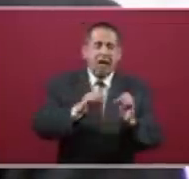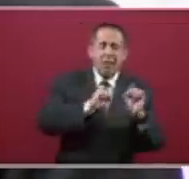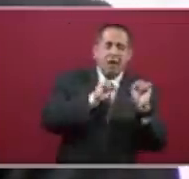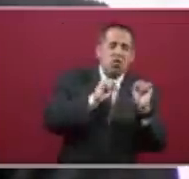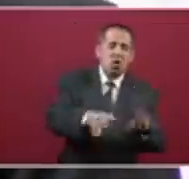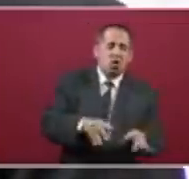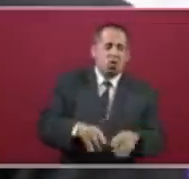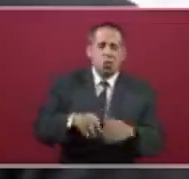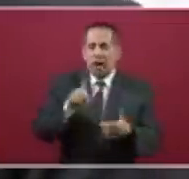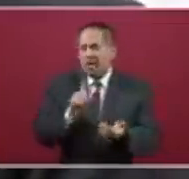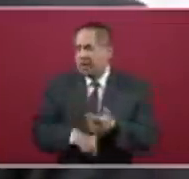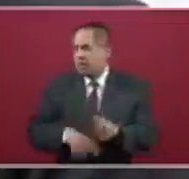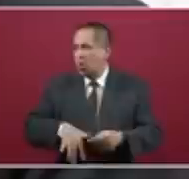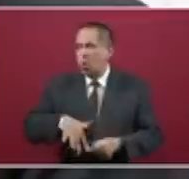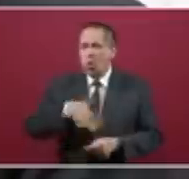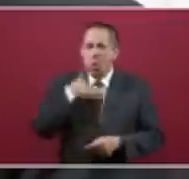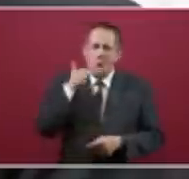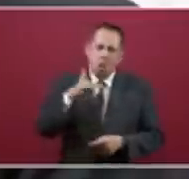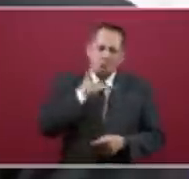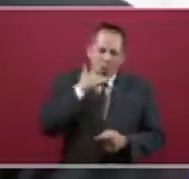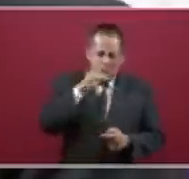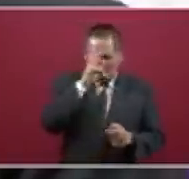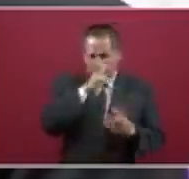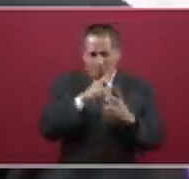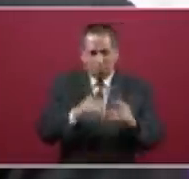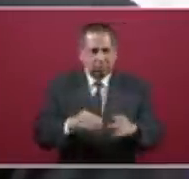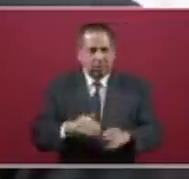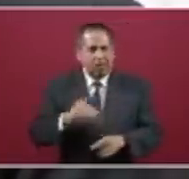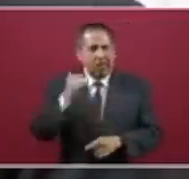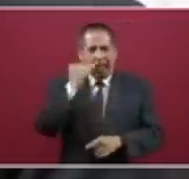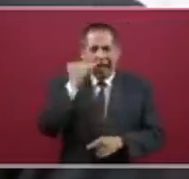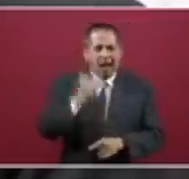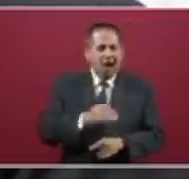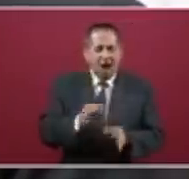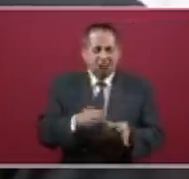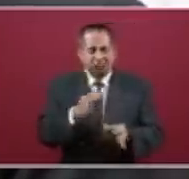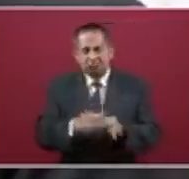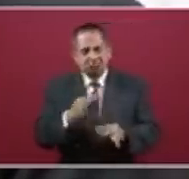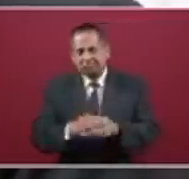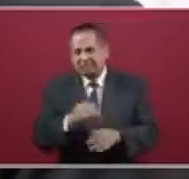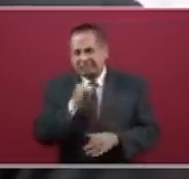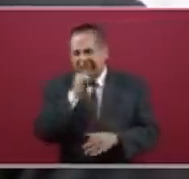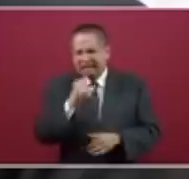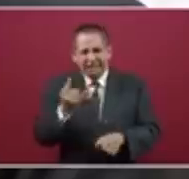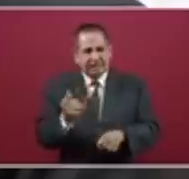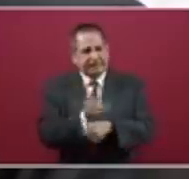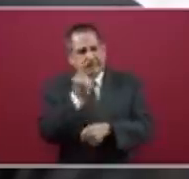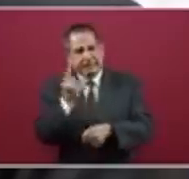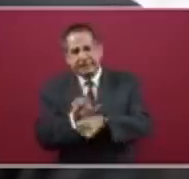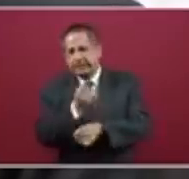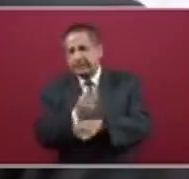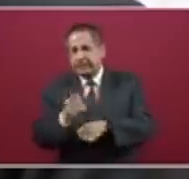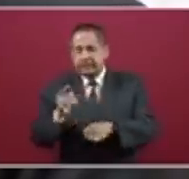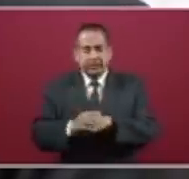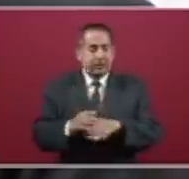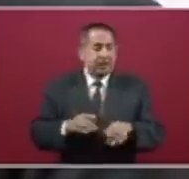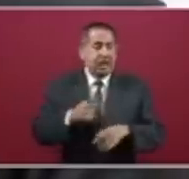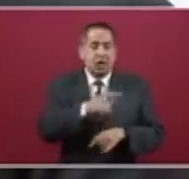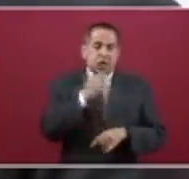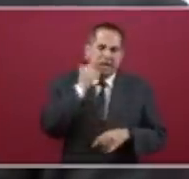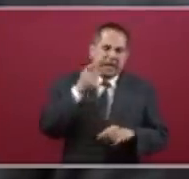corrupción de ineficiencias el proceso de desmantelamiento y